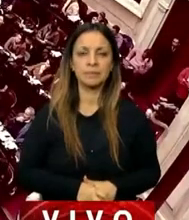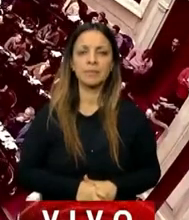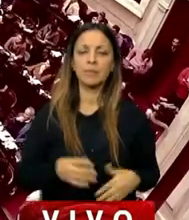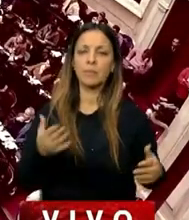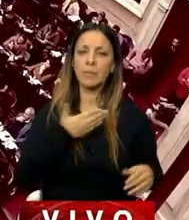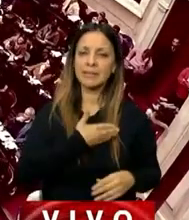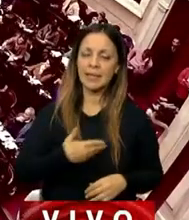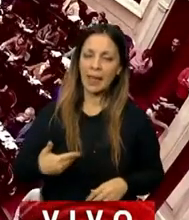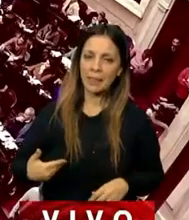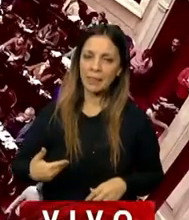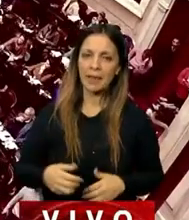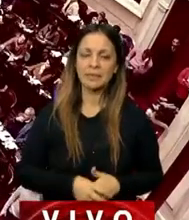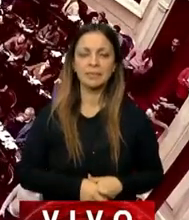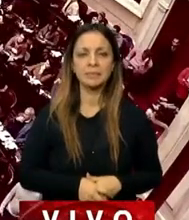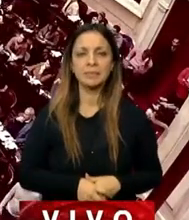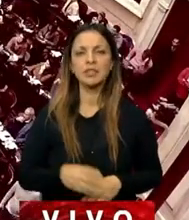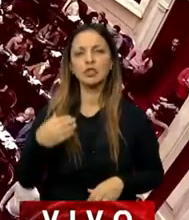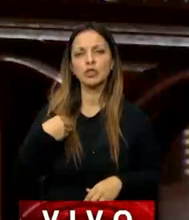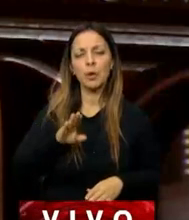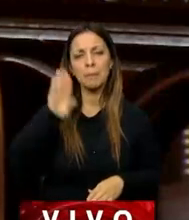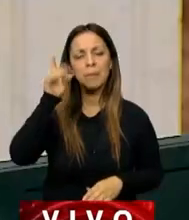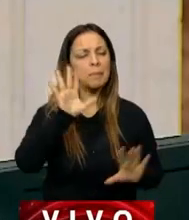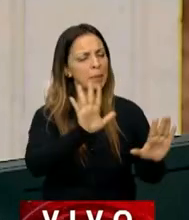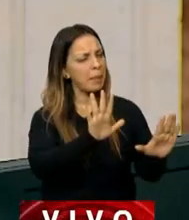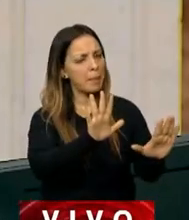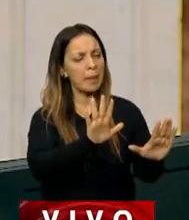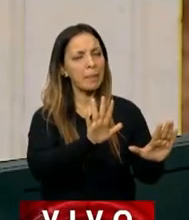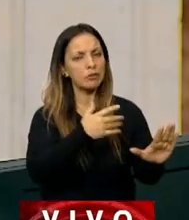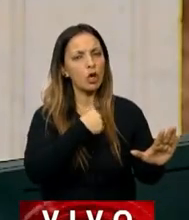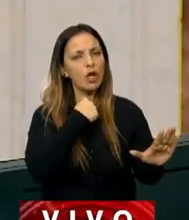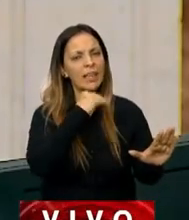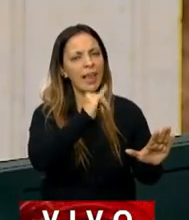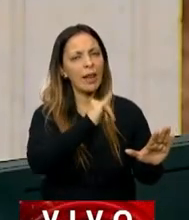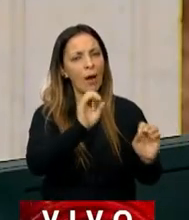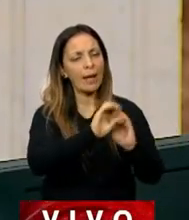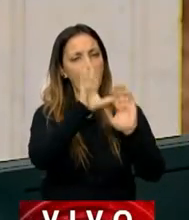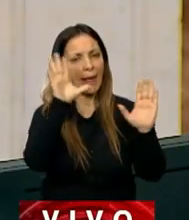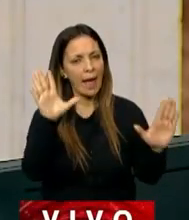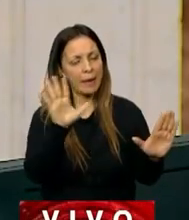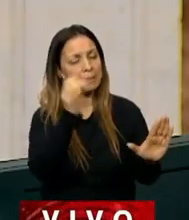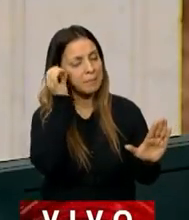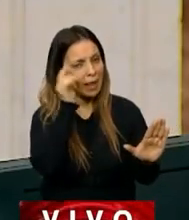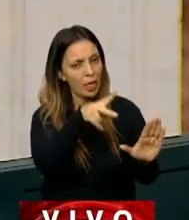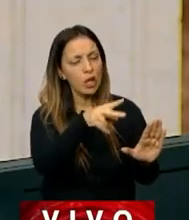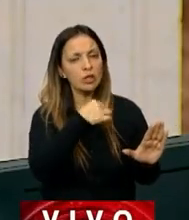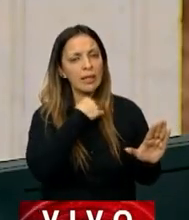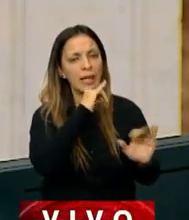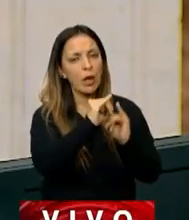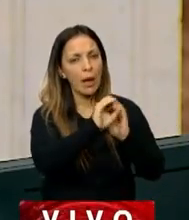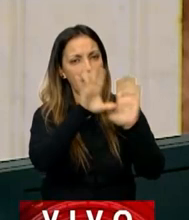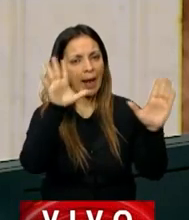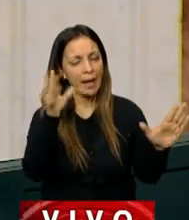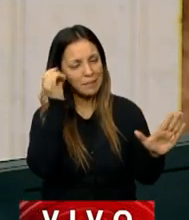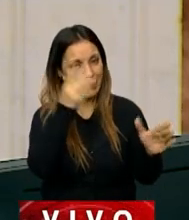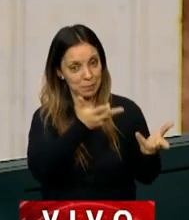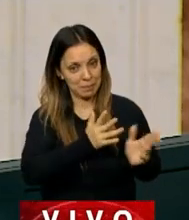Presidente, mire, le pedí la palabra. Igualmente, sí. Quiero hacer una aclaración, si me permite la interrupción,